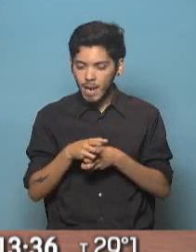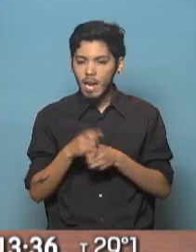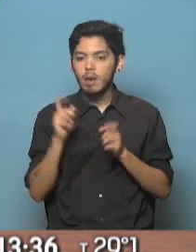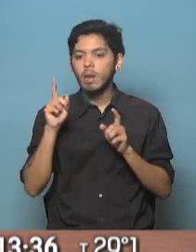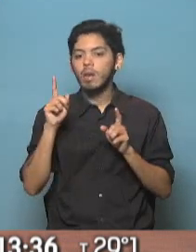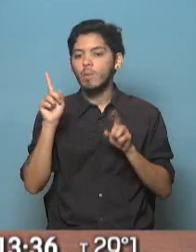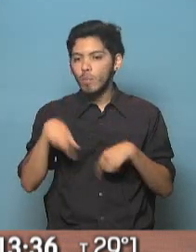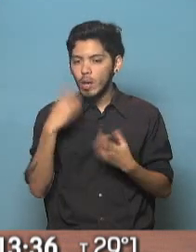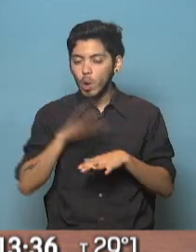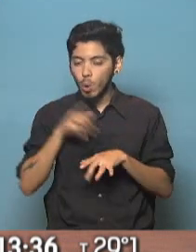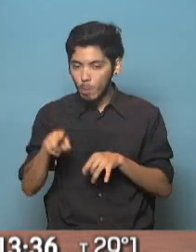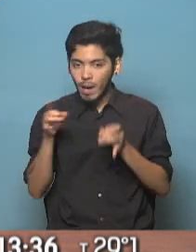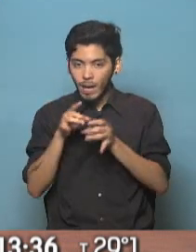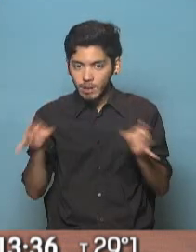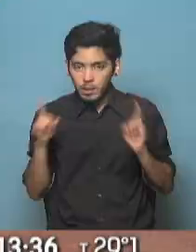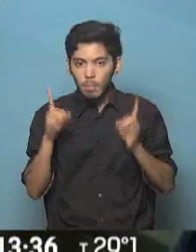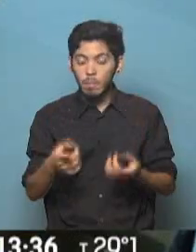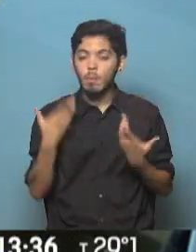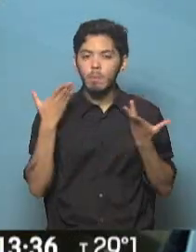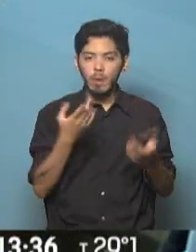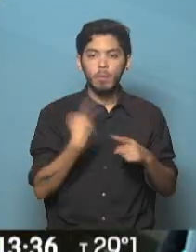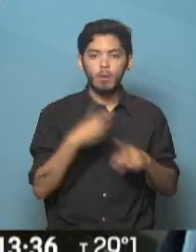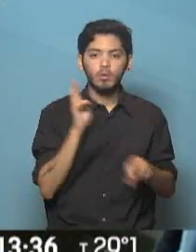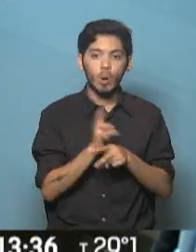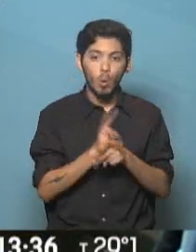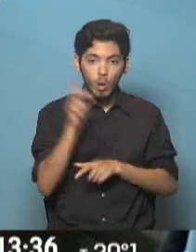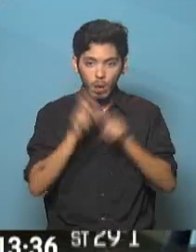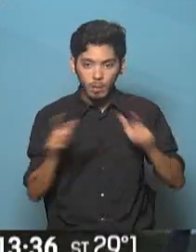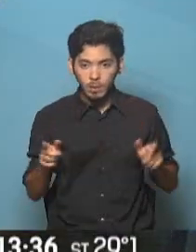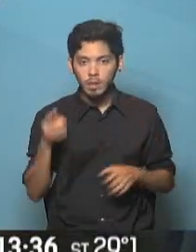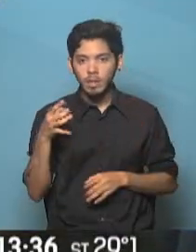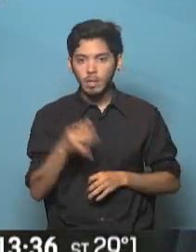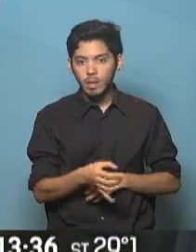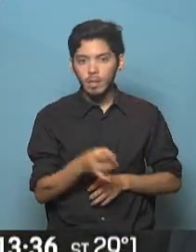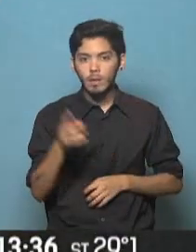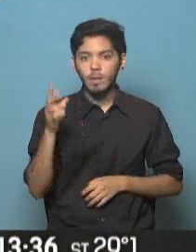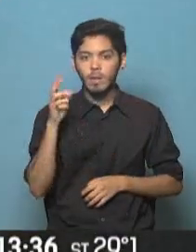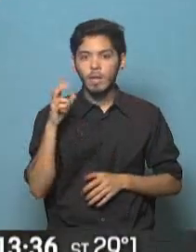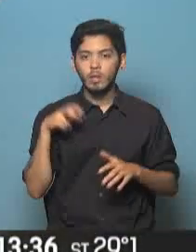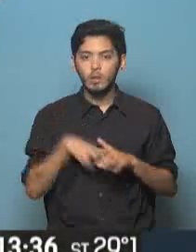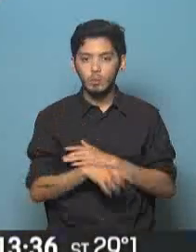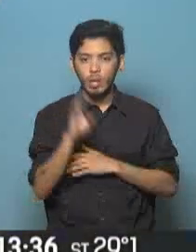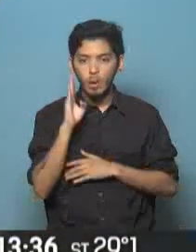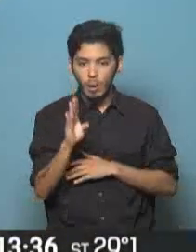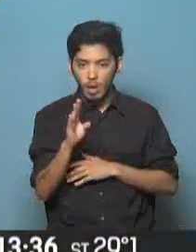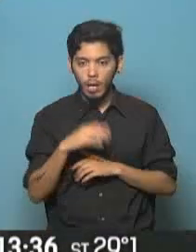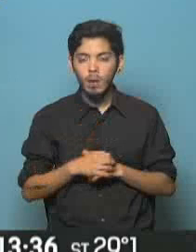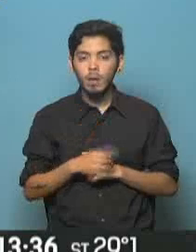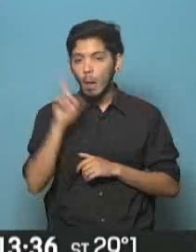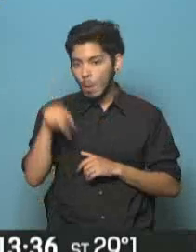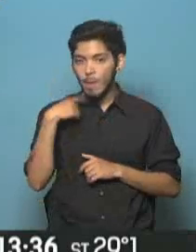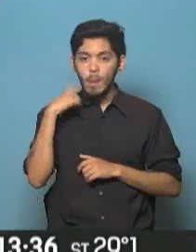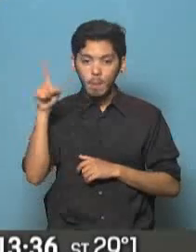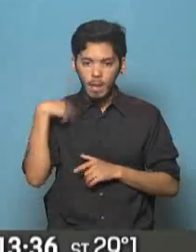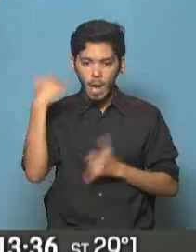la vida de los usuarios y por supuesto de los trabajadores. Trenes de la línea B de subterráneos procedentes de España